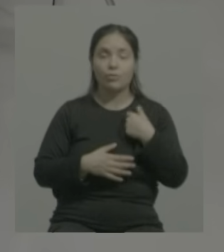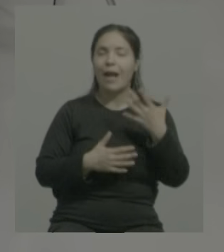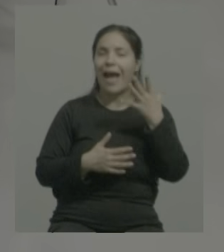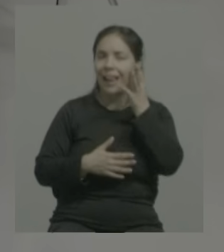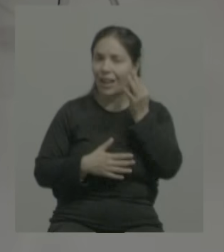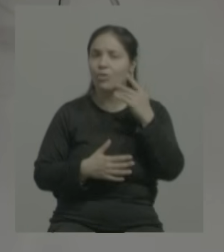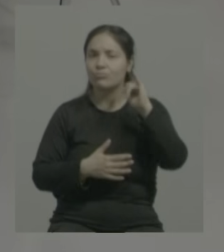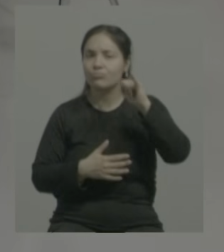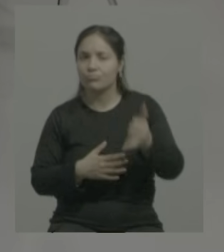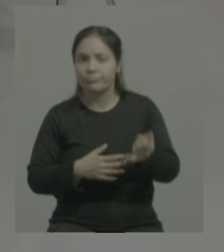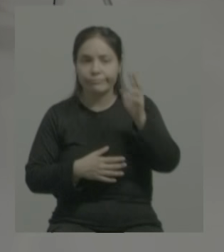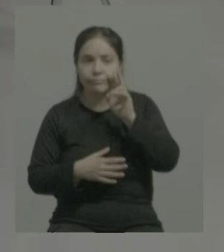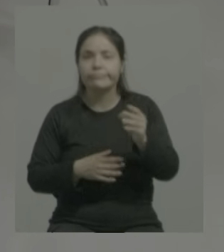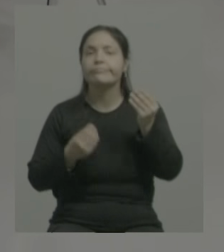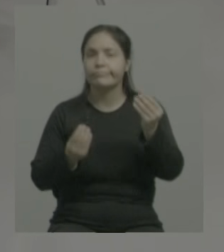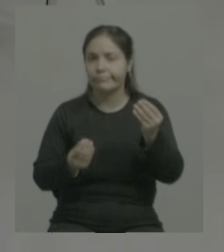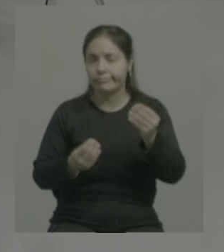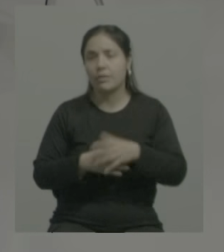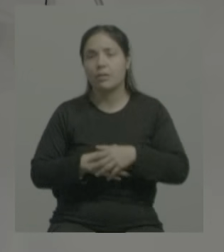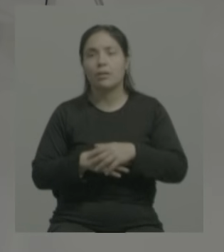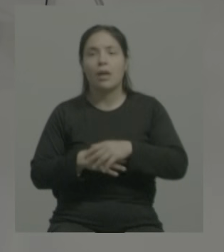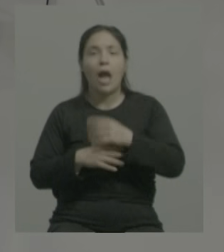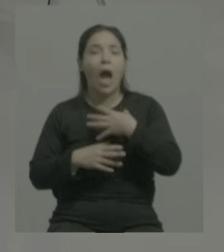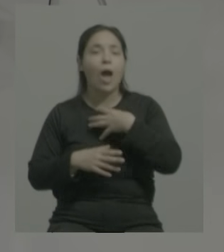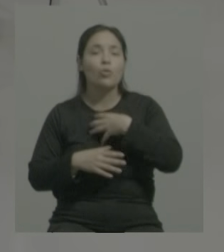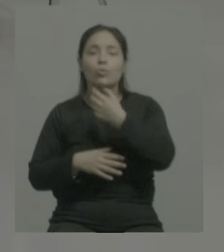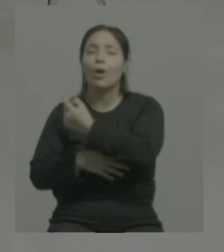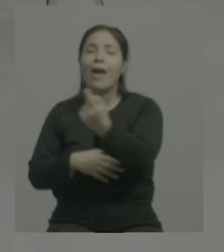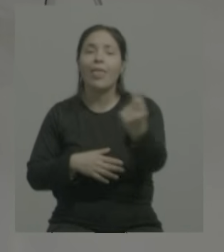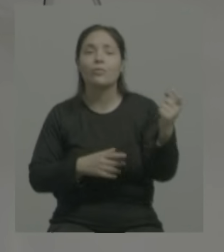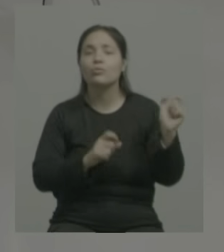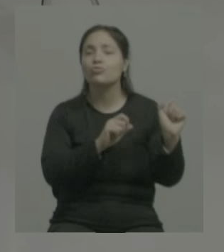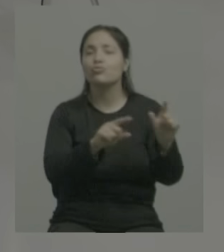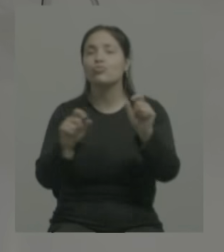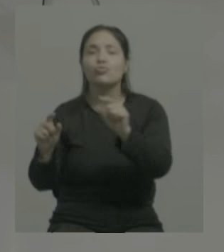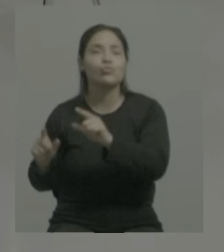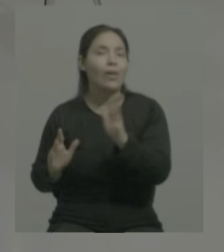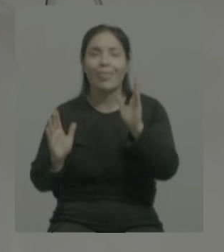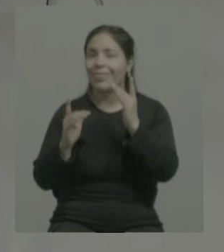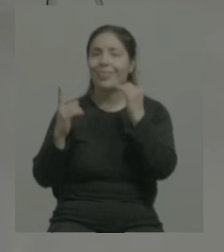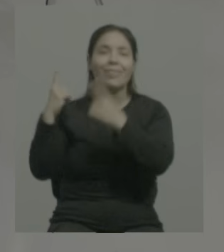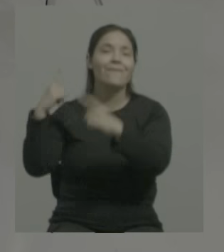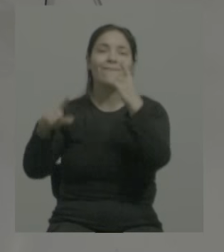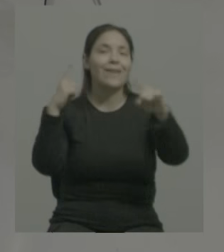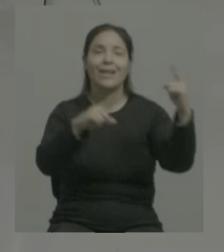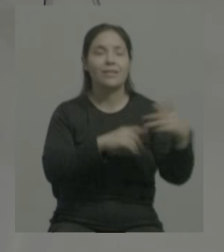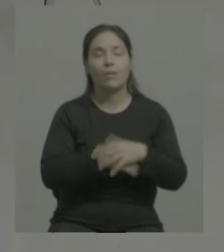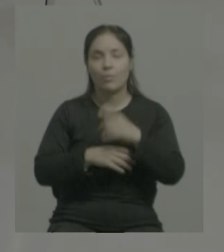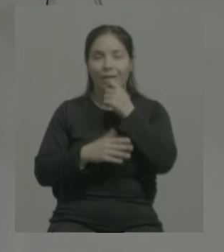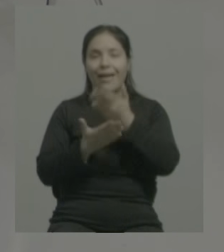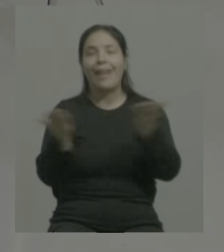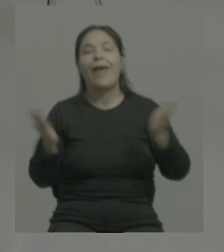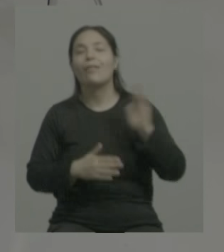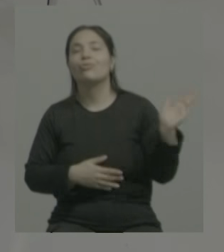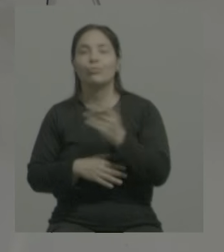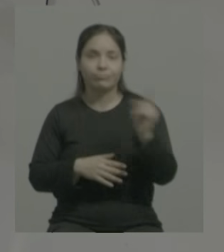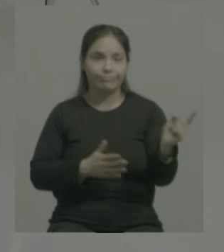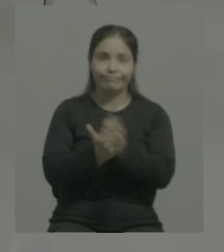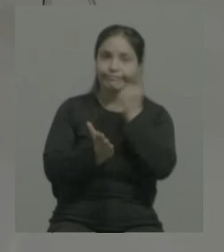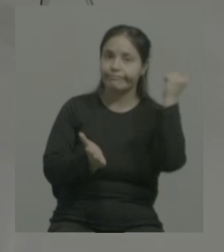que la situación puntual de cada uno de los estudiantes es propia y es muy complicado hacer una generalidad. Va a